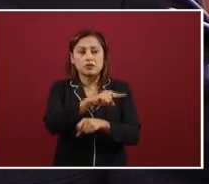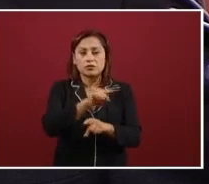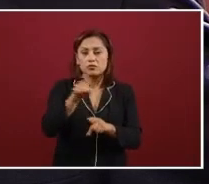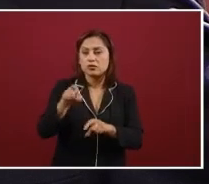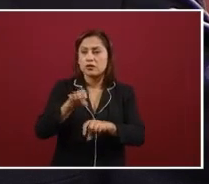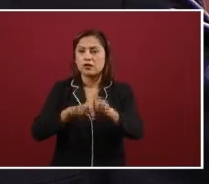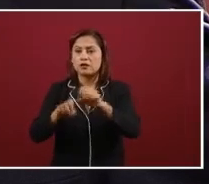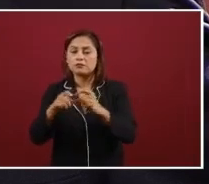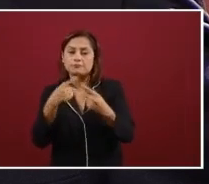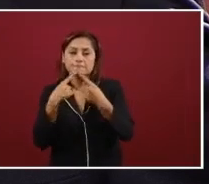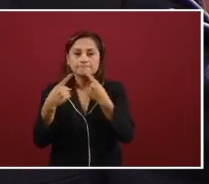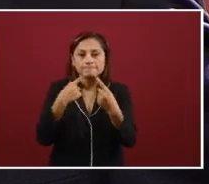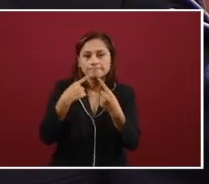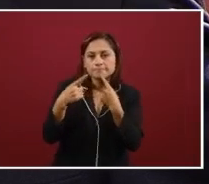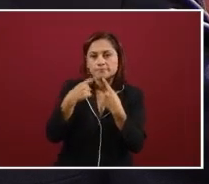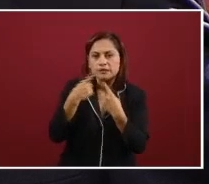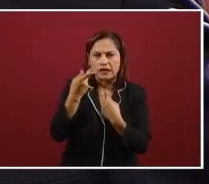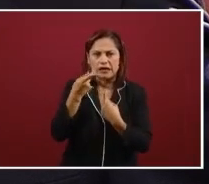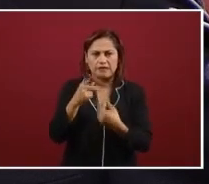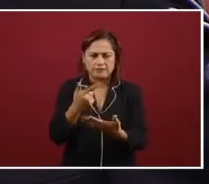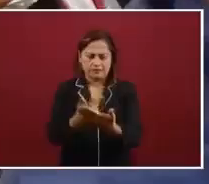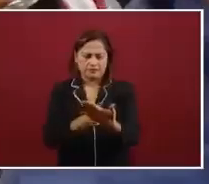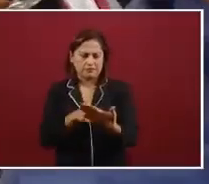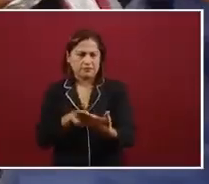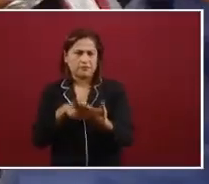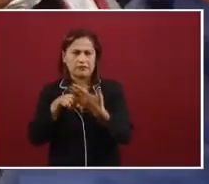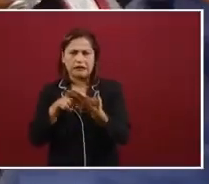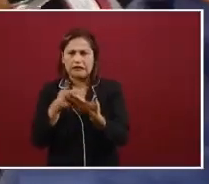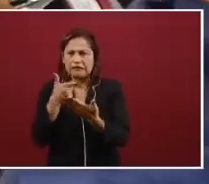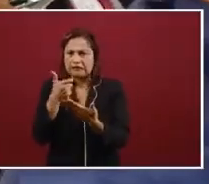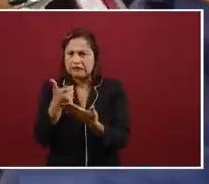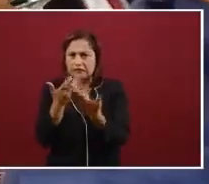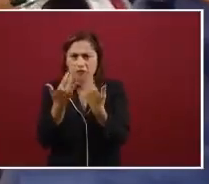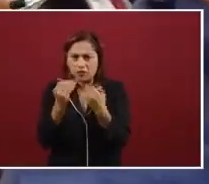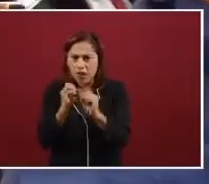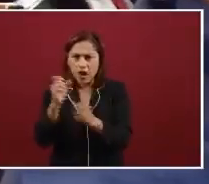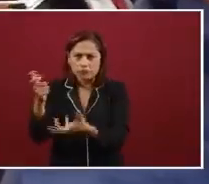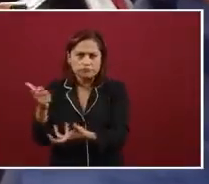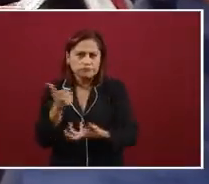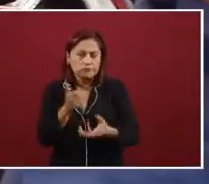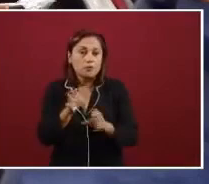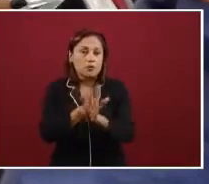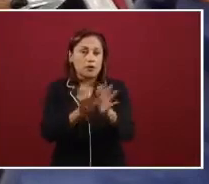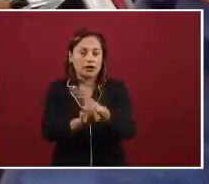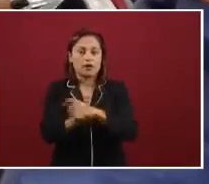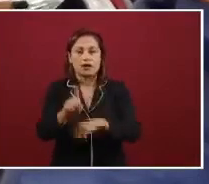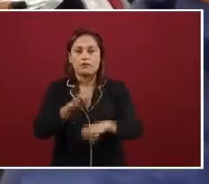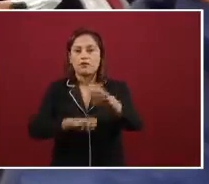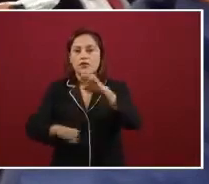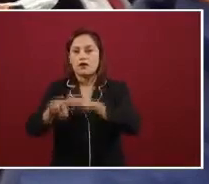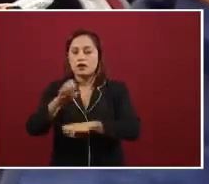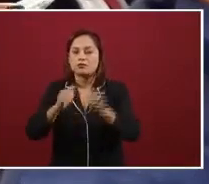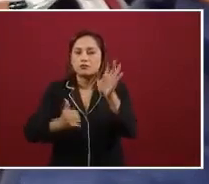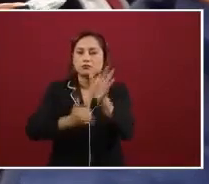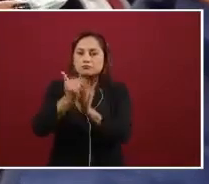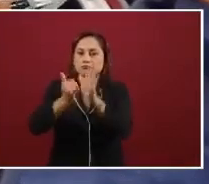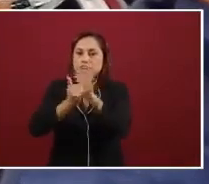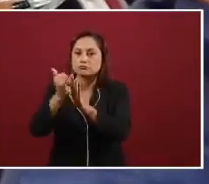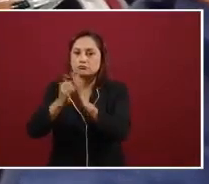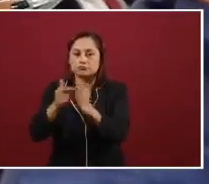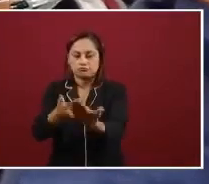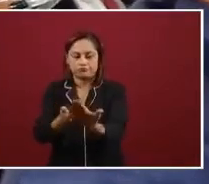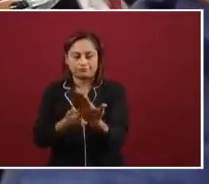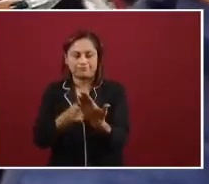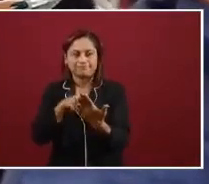reflejado en dinero, en inversión. Por ejemplo, la industria de la construcción tiene indicadores malos en